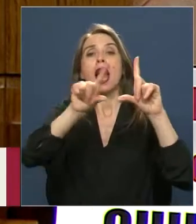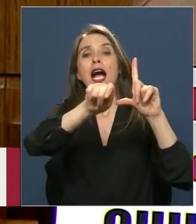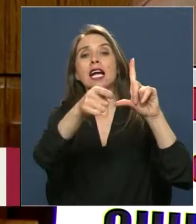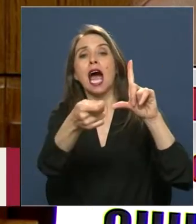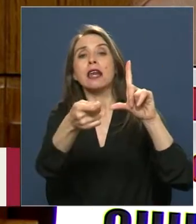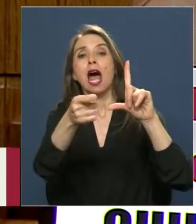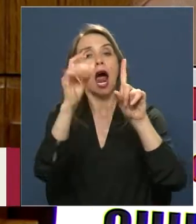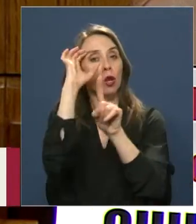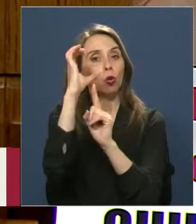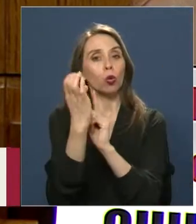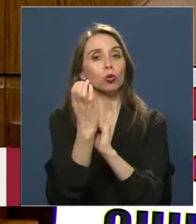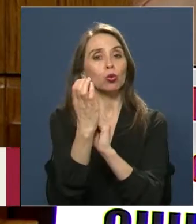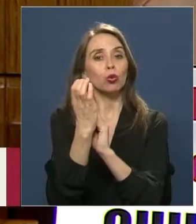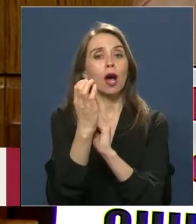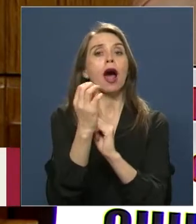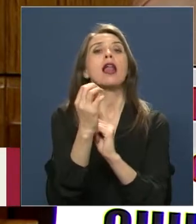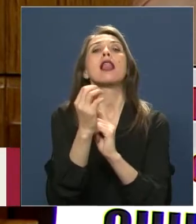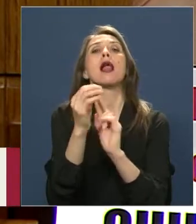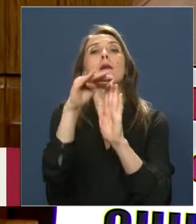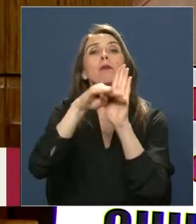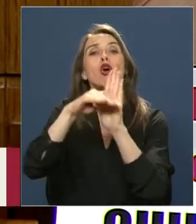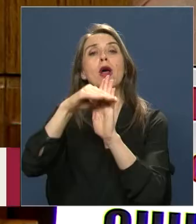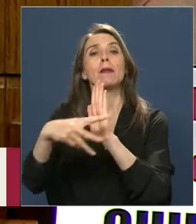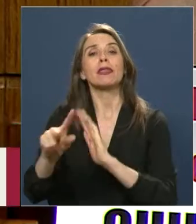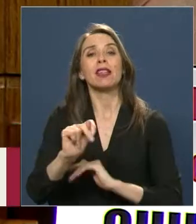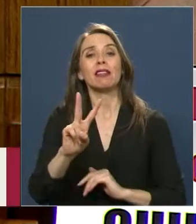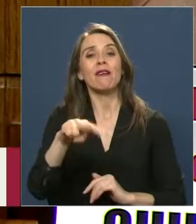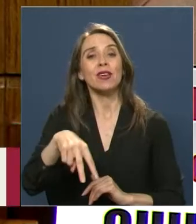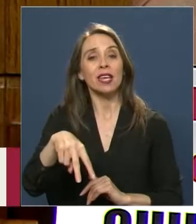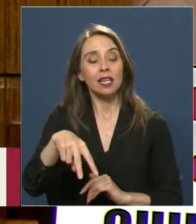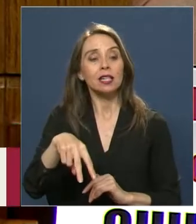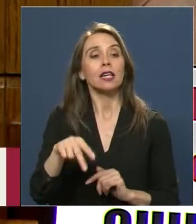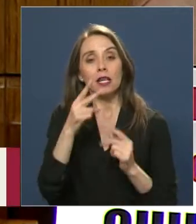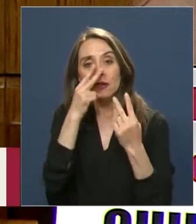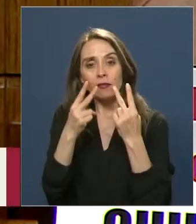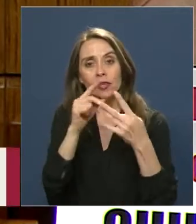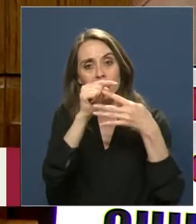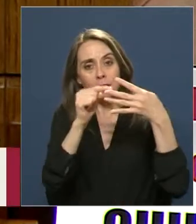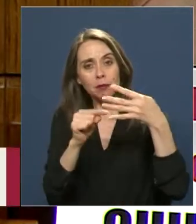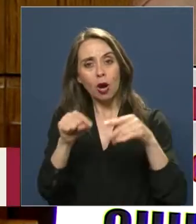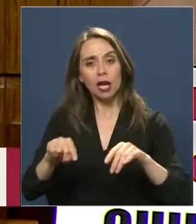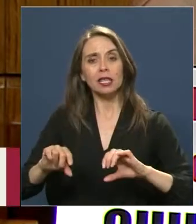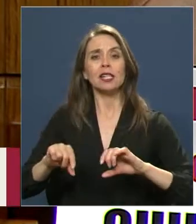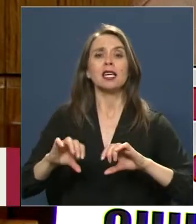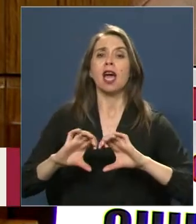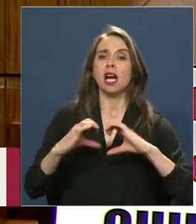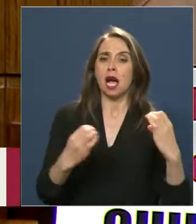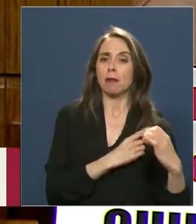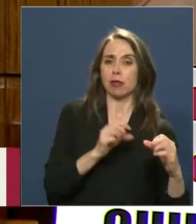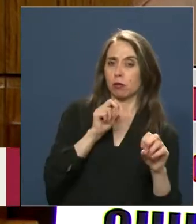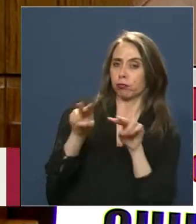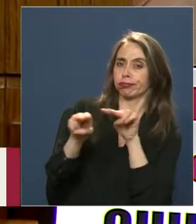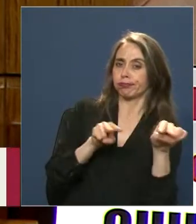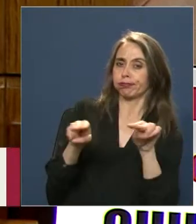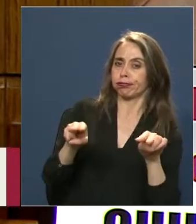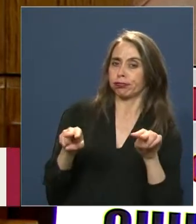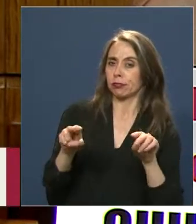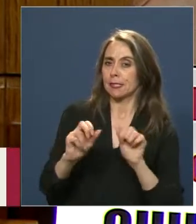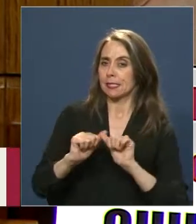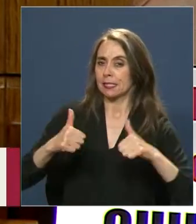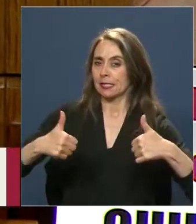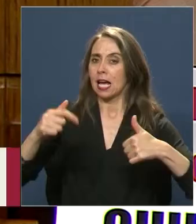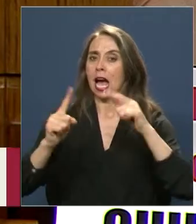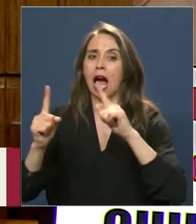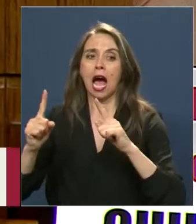de TVN. Esas son solo algunas de las cosas que podemos ver aquí en esta sala. Entonces, mientras algunos